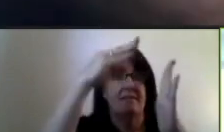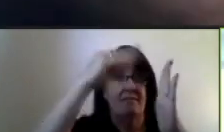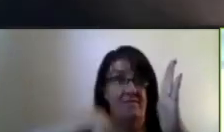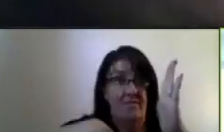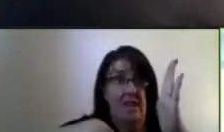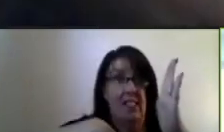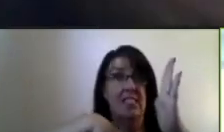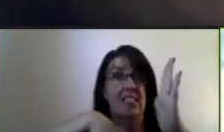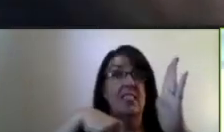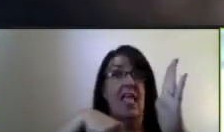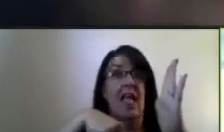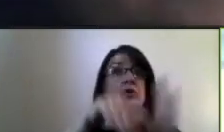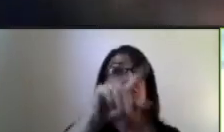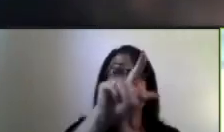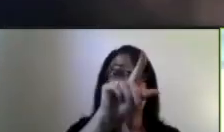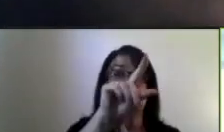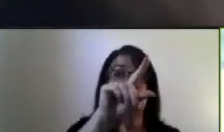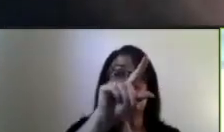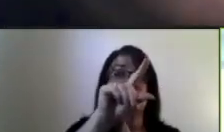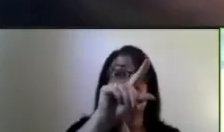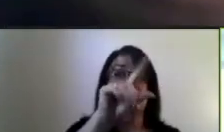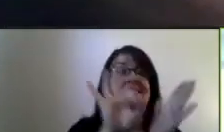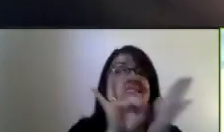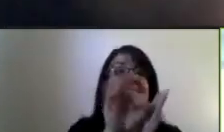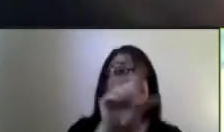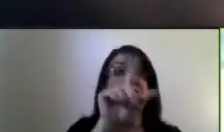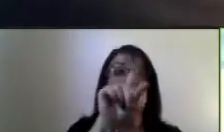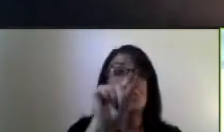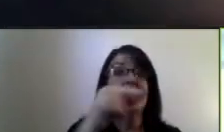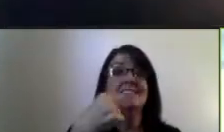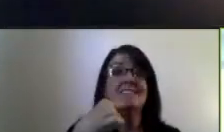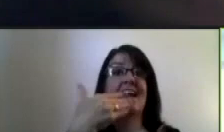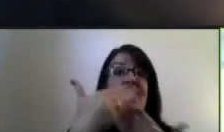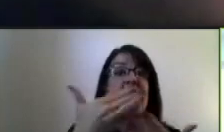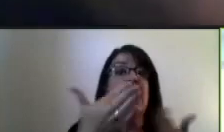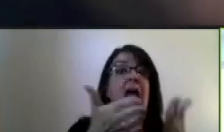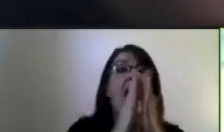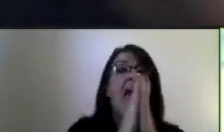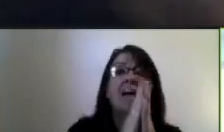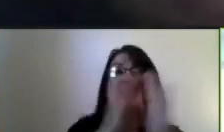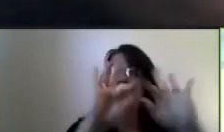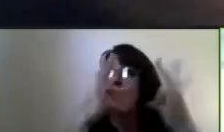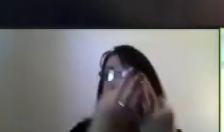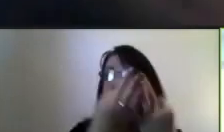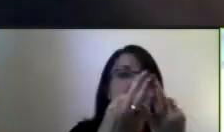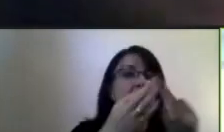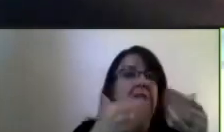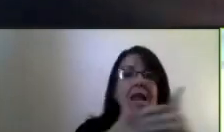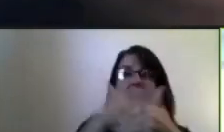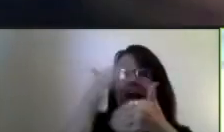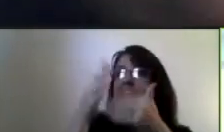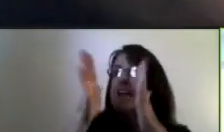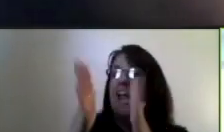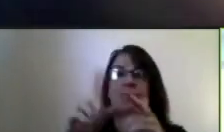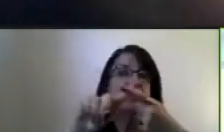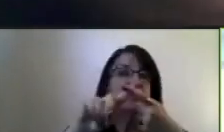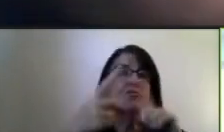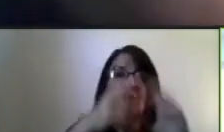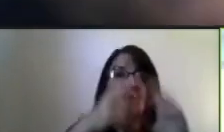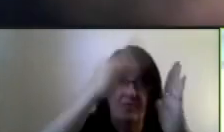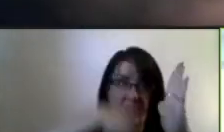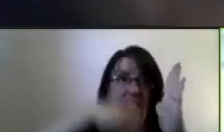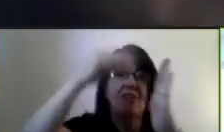census 2020, we want to say thank you, and you can ask your family, your neighbor, your friends, if they fill out the 2020